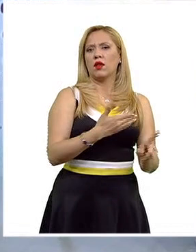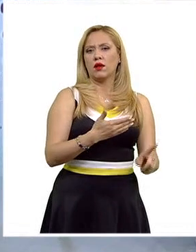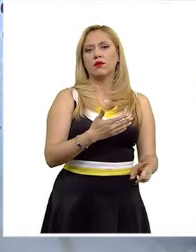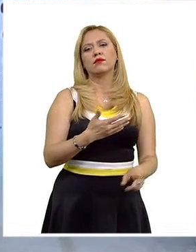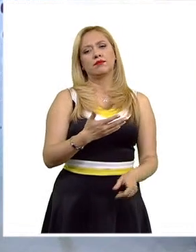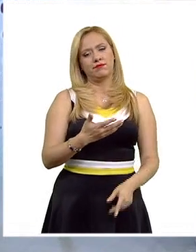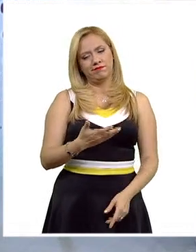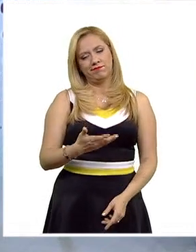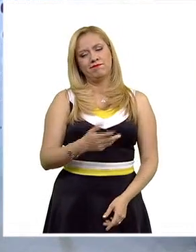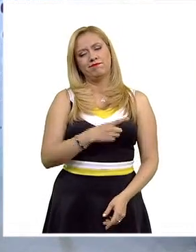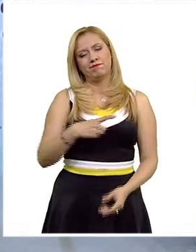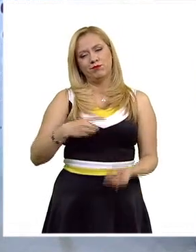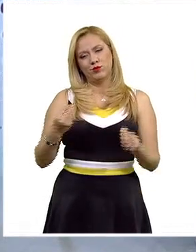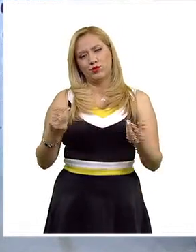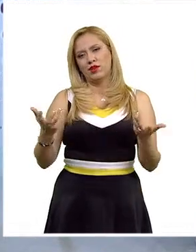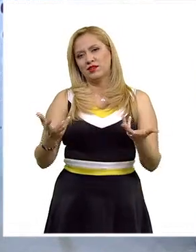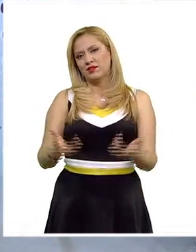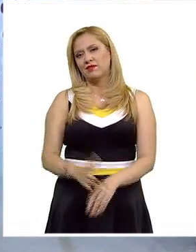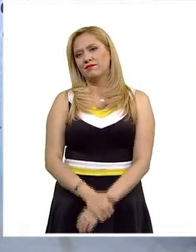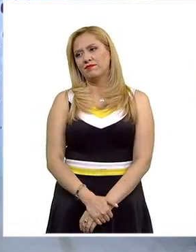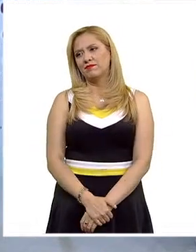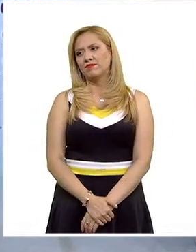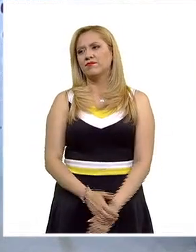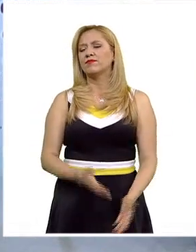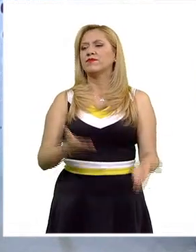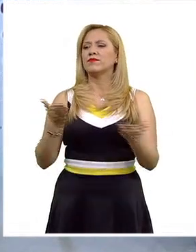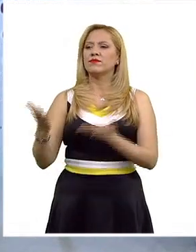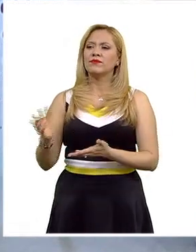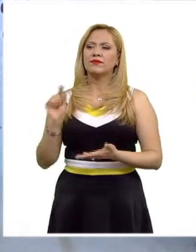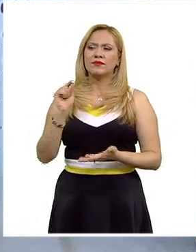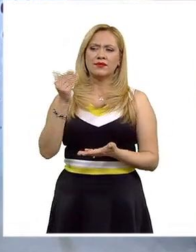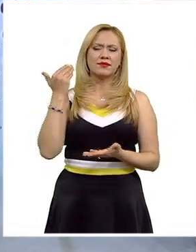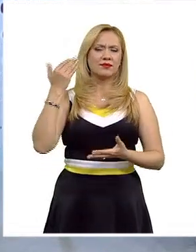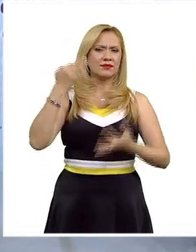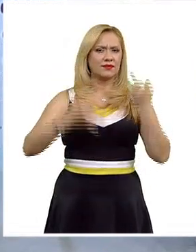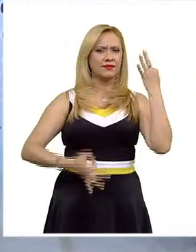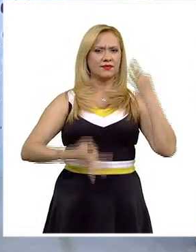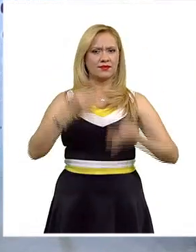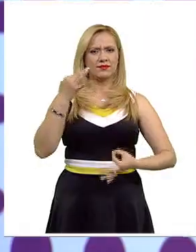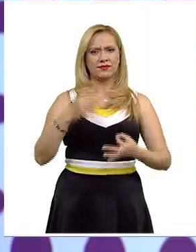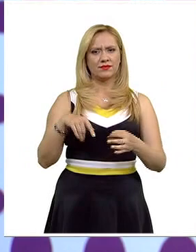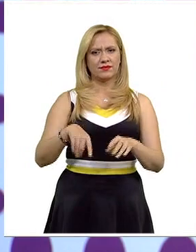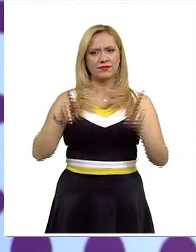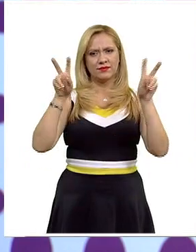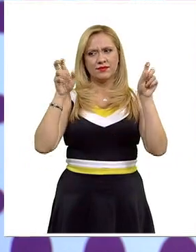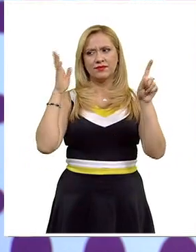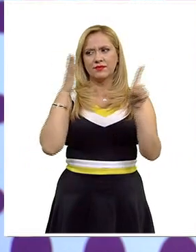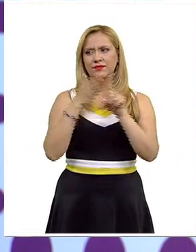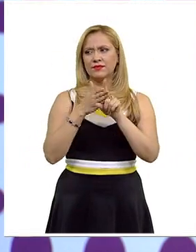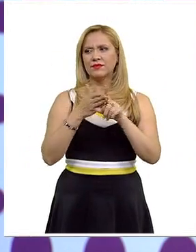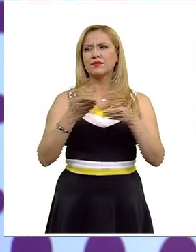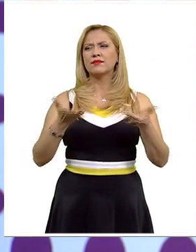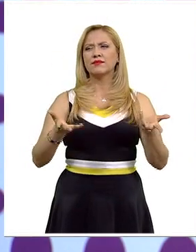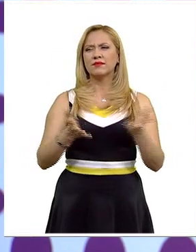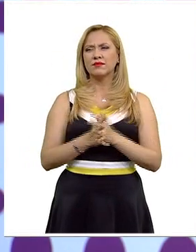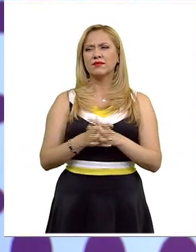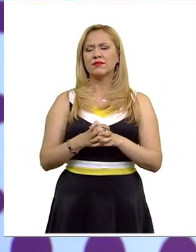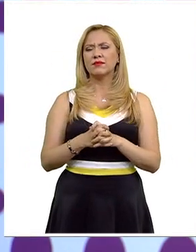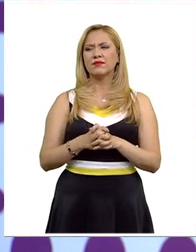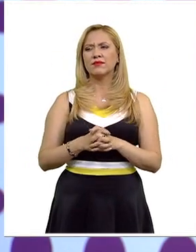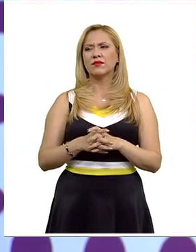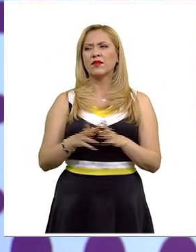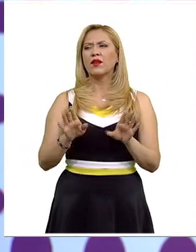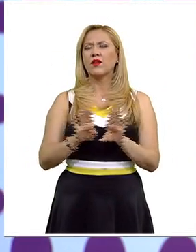tenemos muchísimo que hacer. Claro. Adriana, hay un caso reciente de la Corte que creo que se relaciona con este tema de la presunción de la